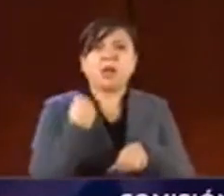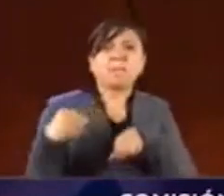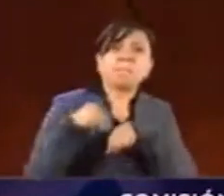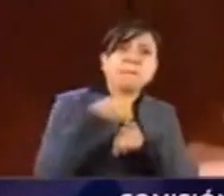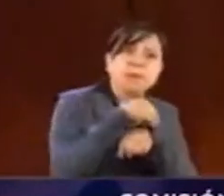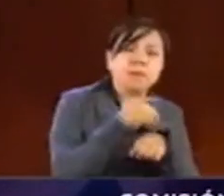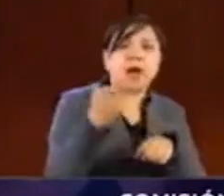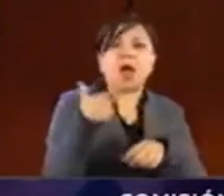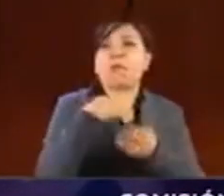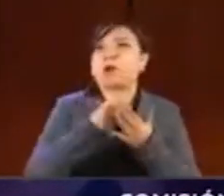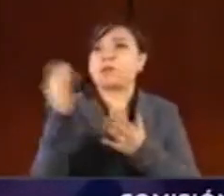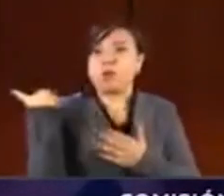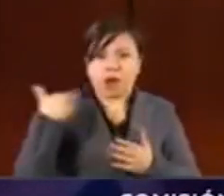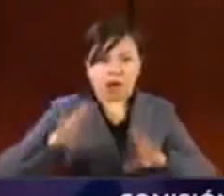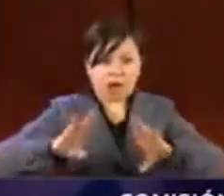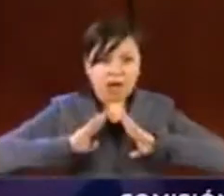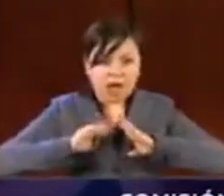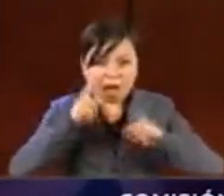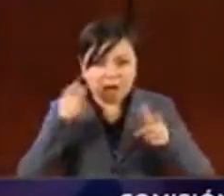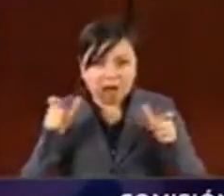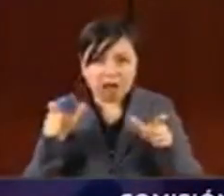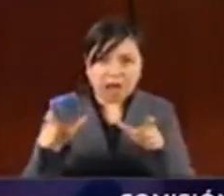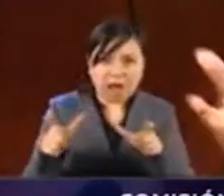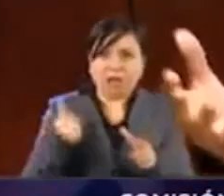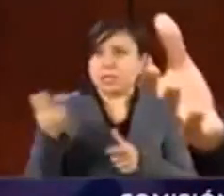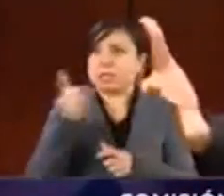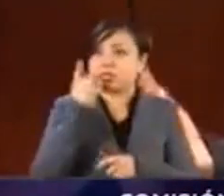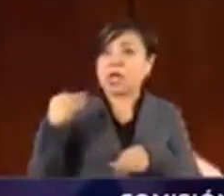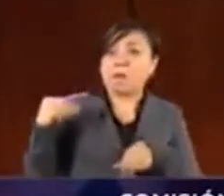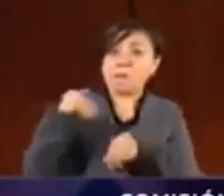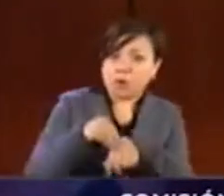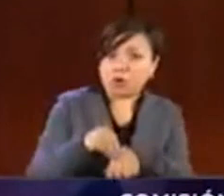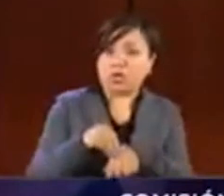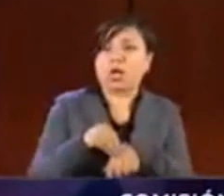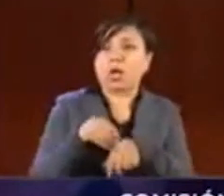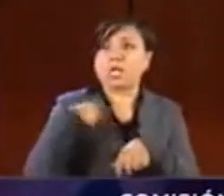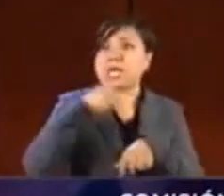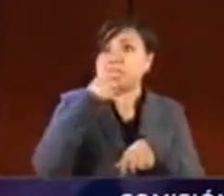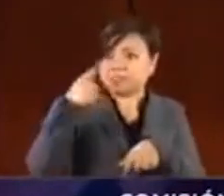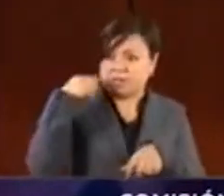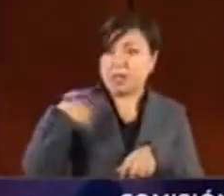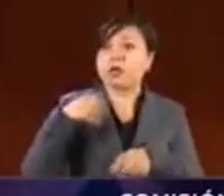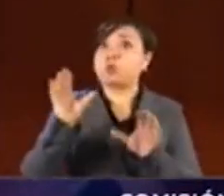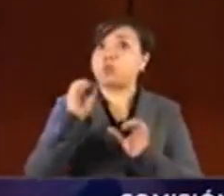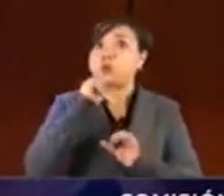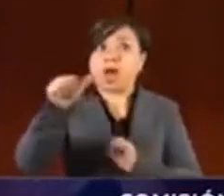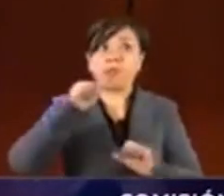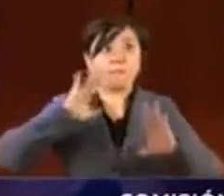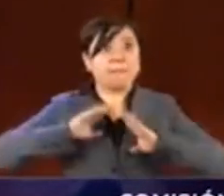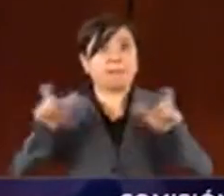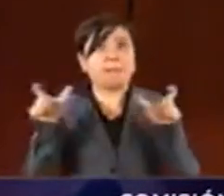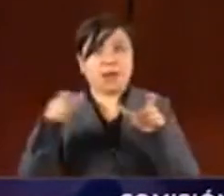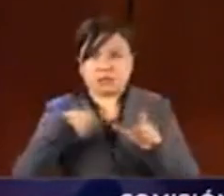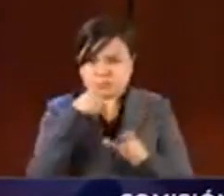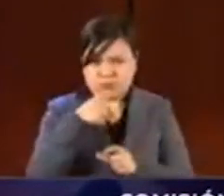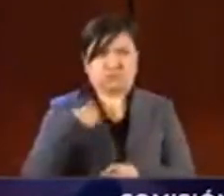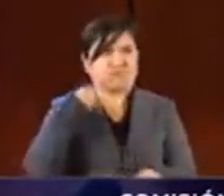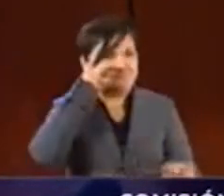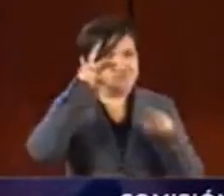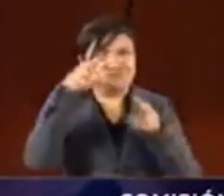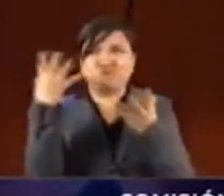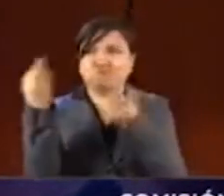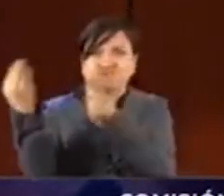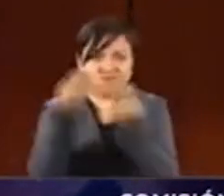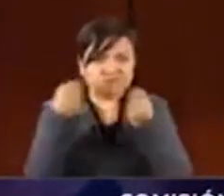les compusieron la plana y al final hay que componérselas otra vez porque están sacando al ejército a las calles. No se confunda con los amparos en otras